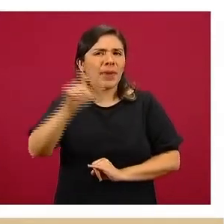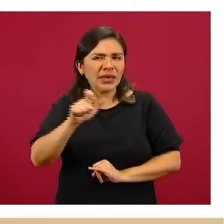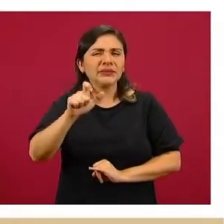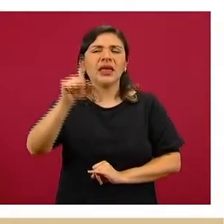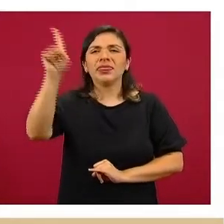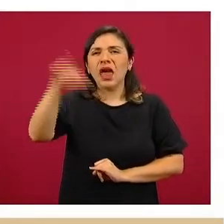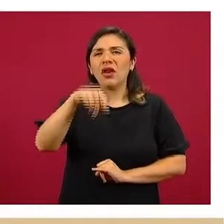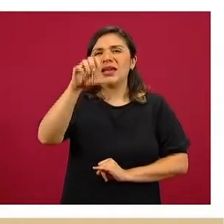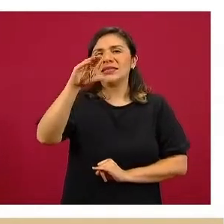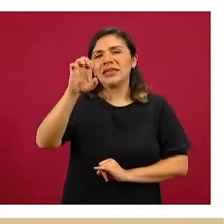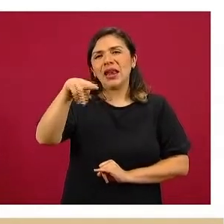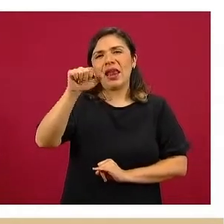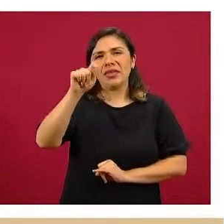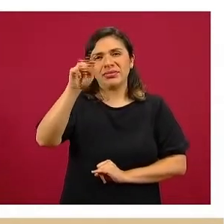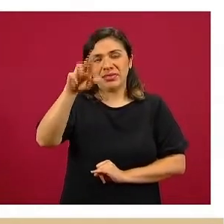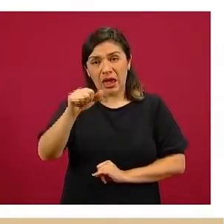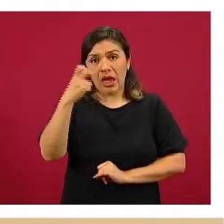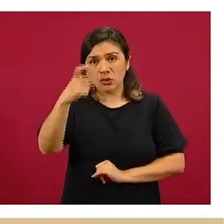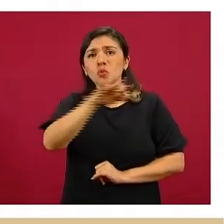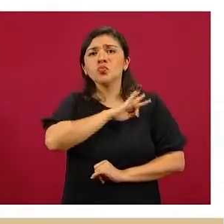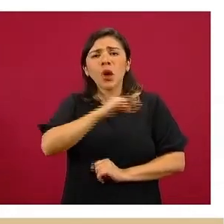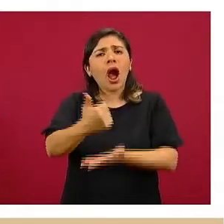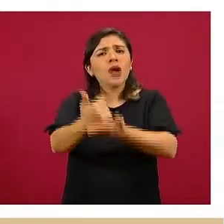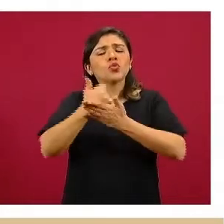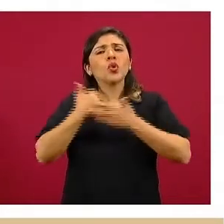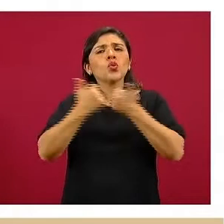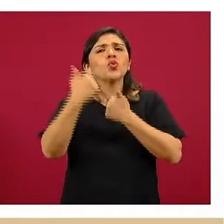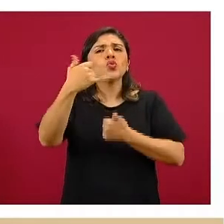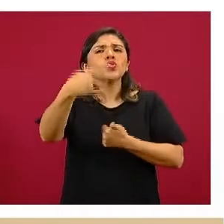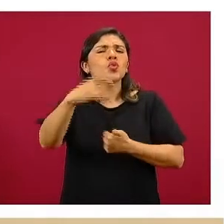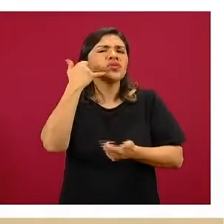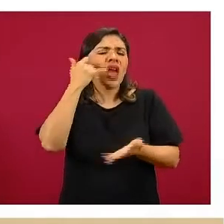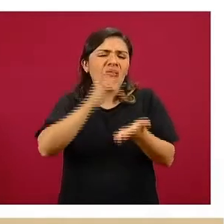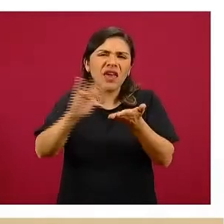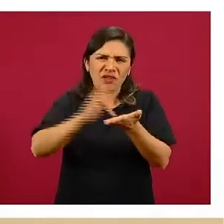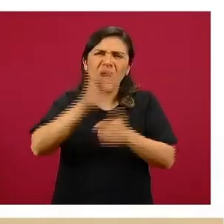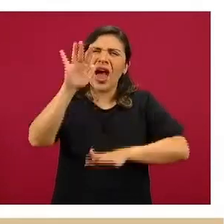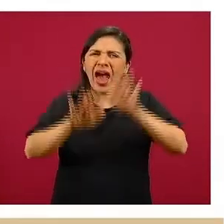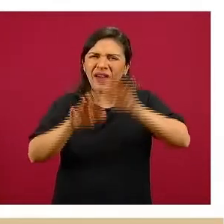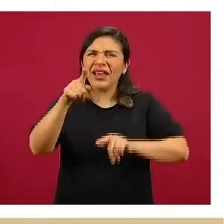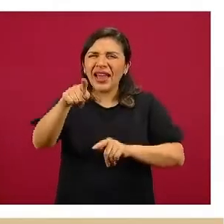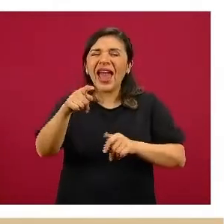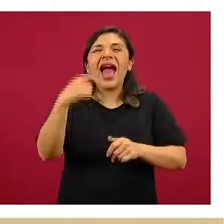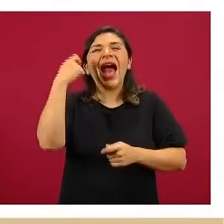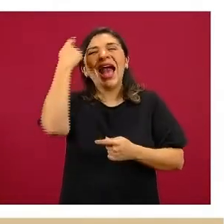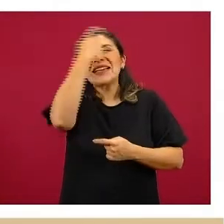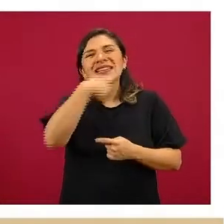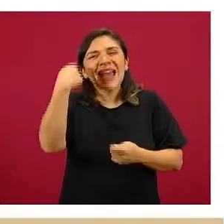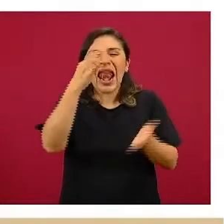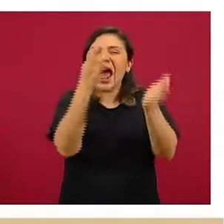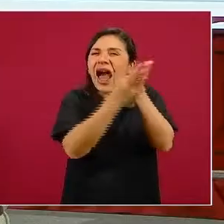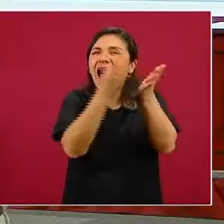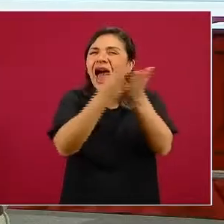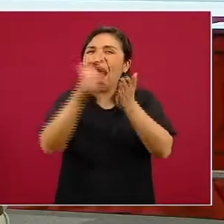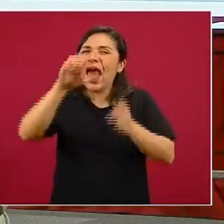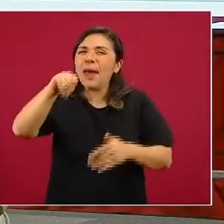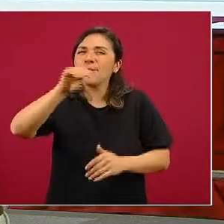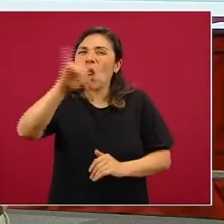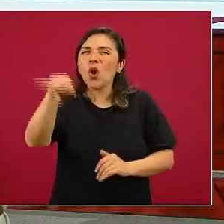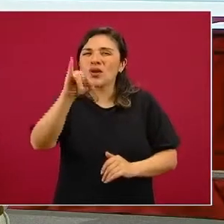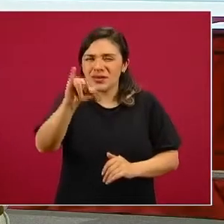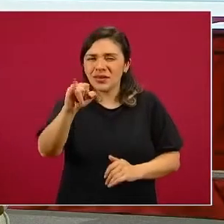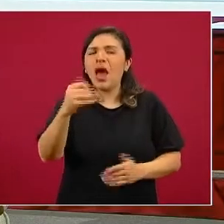gov.mx/Senatra, y puedan ayudarnos desde su celular, en lugar ya ven que se mandan muchas caritas sonrientes y cosas así, ya